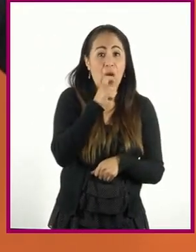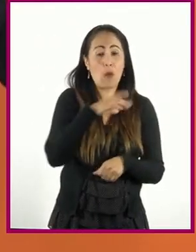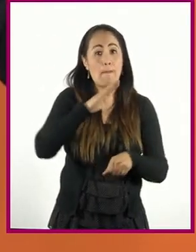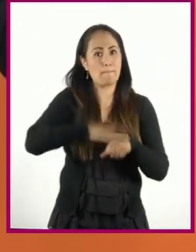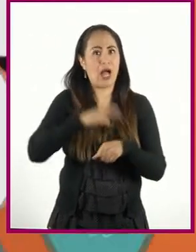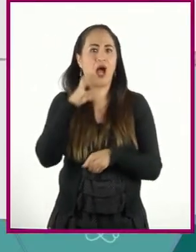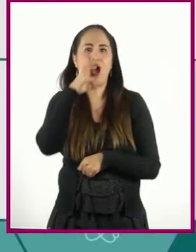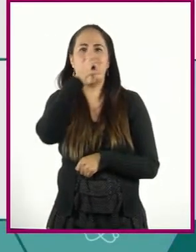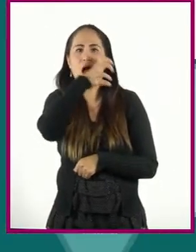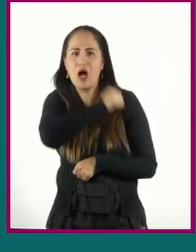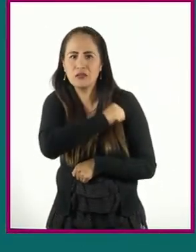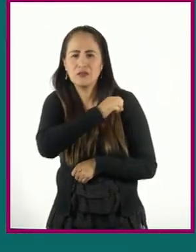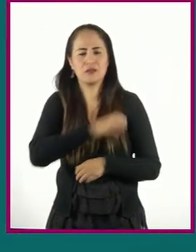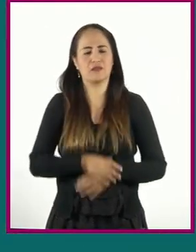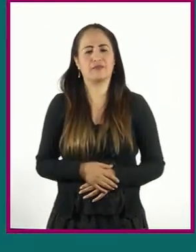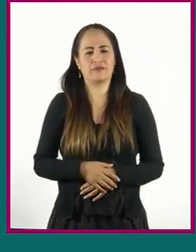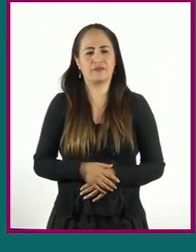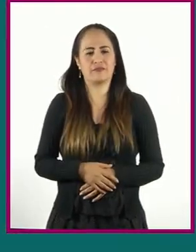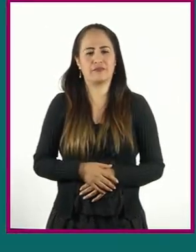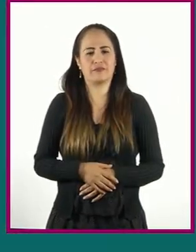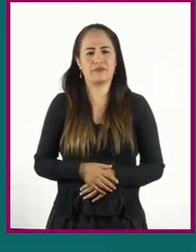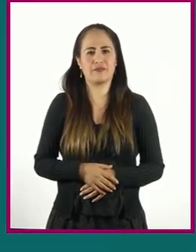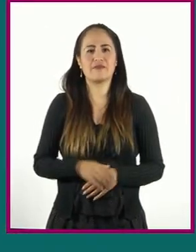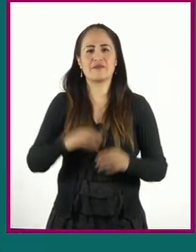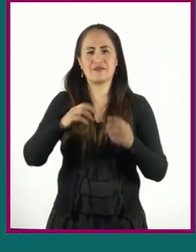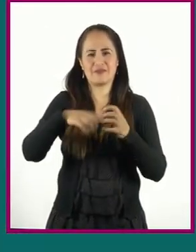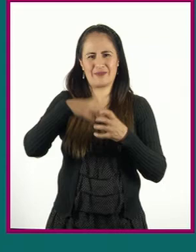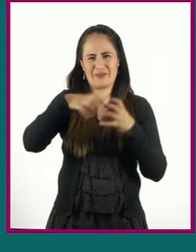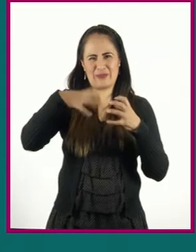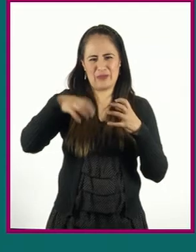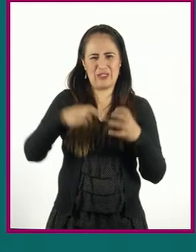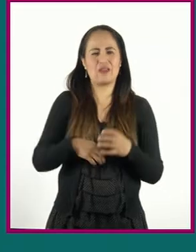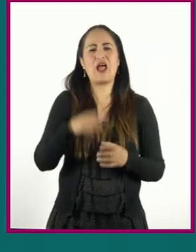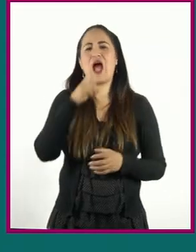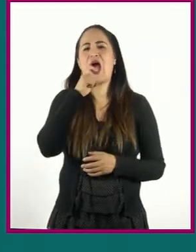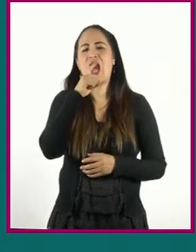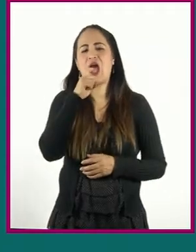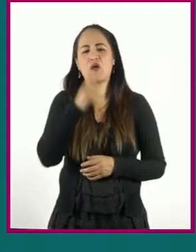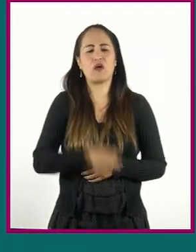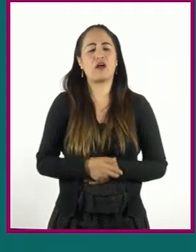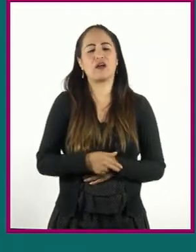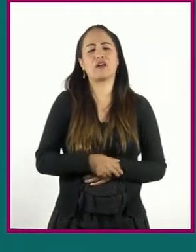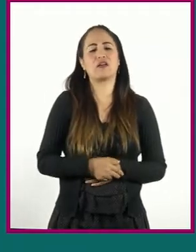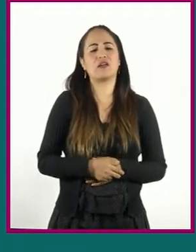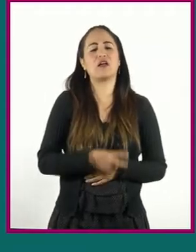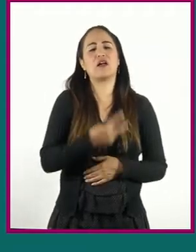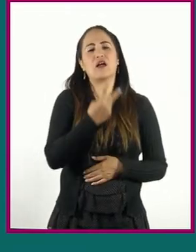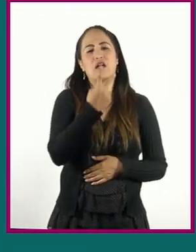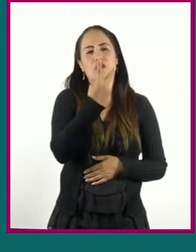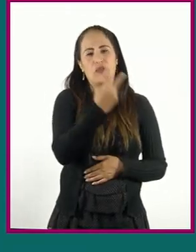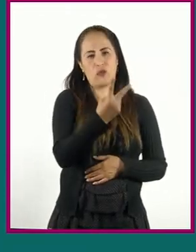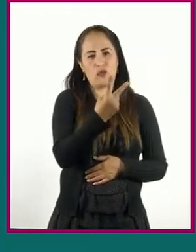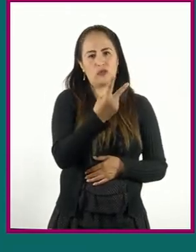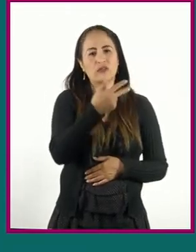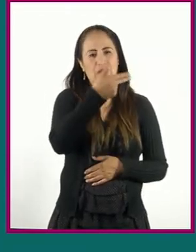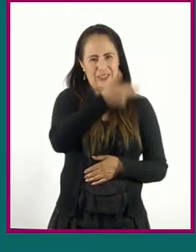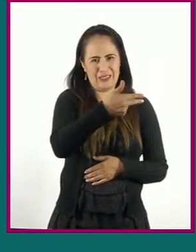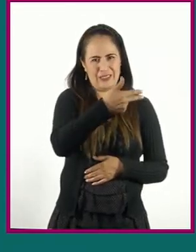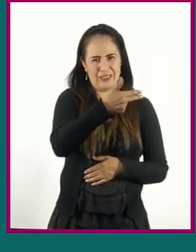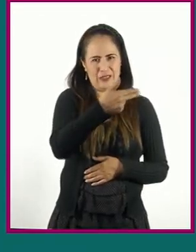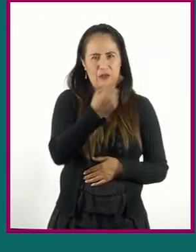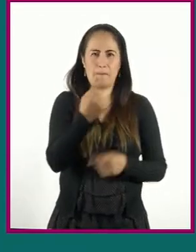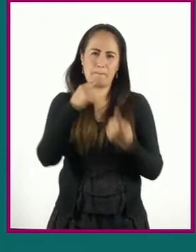se calentarán. Cuando se forma la molécula del agua constituida por 2 átomos de hidrógeno y 1 de oxígeno,